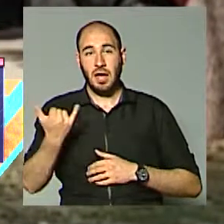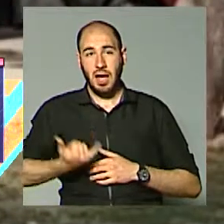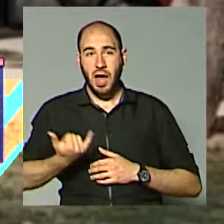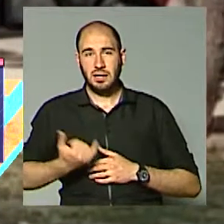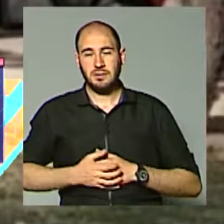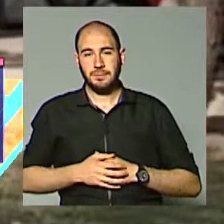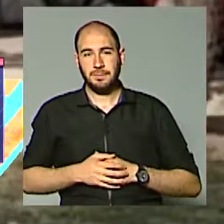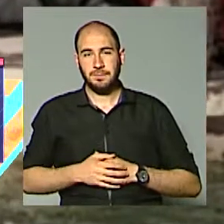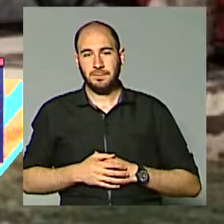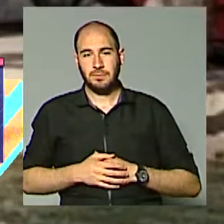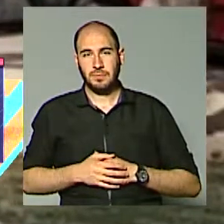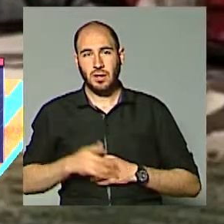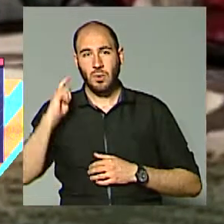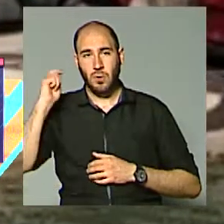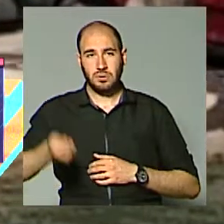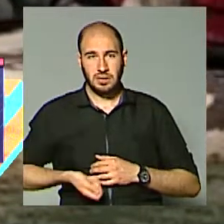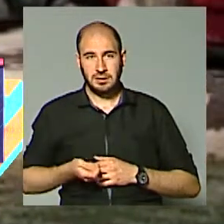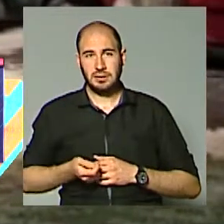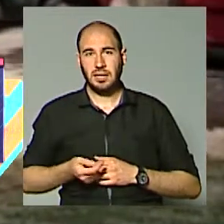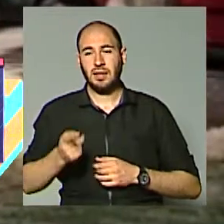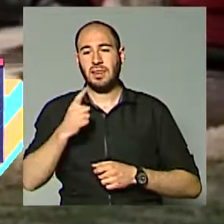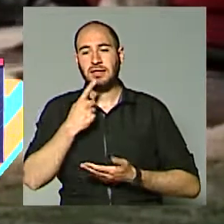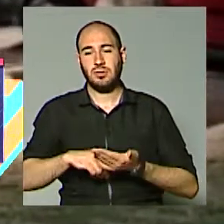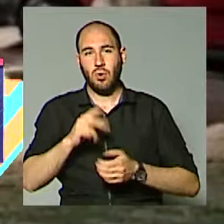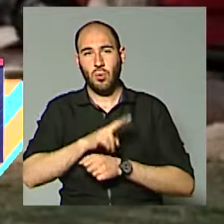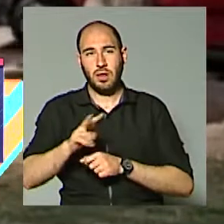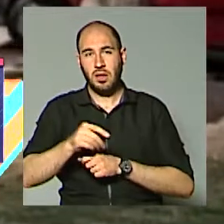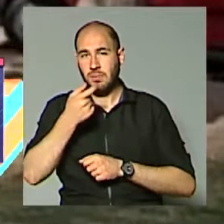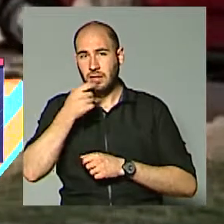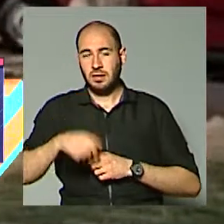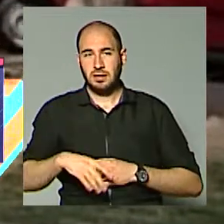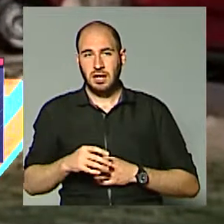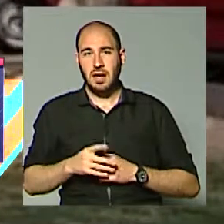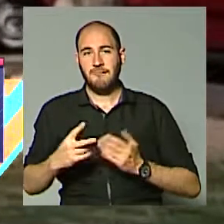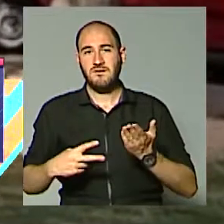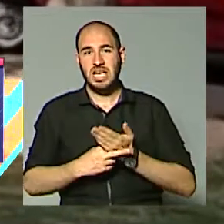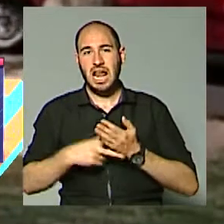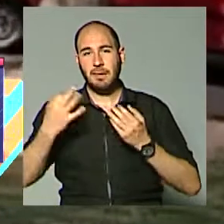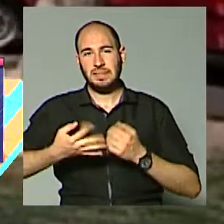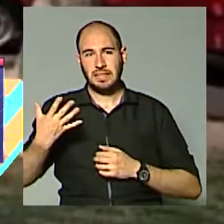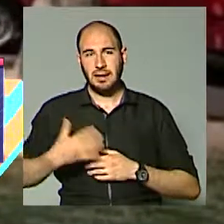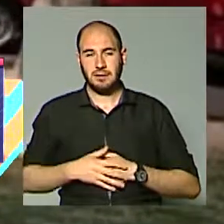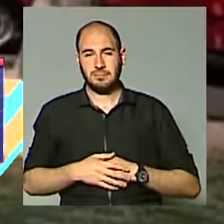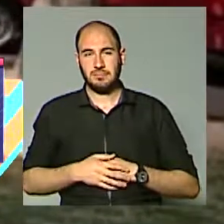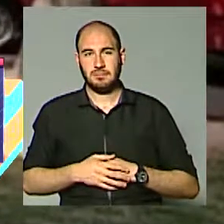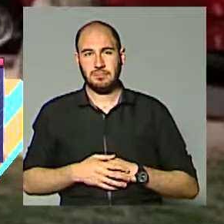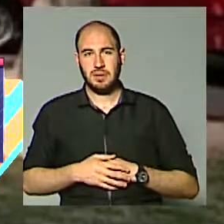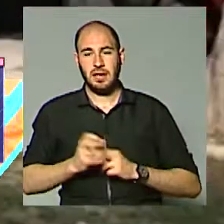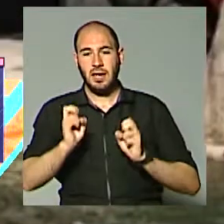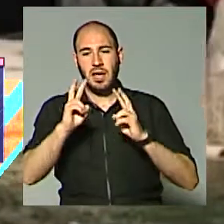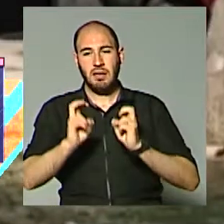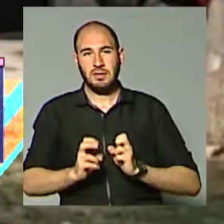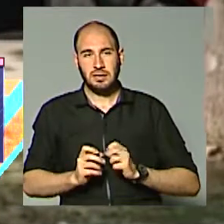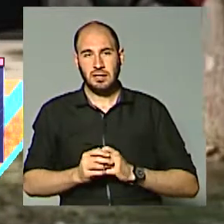supuesto, la justicia toma medidas de protección. En Mendoza tenemos una fiscalía especializada que investiga